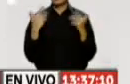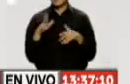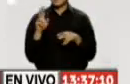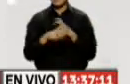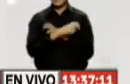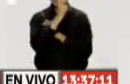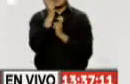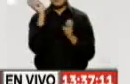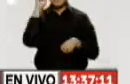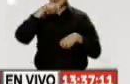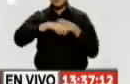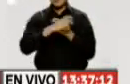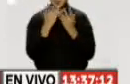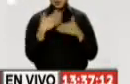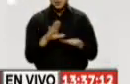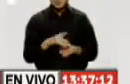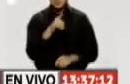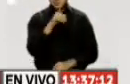subido a alguno de esos juegos.